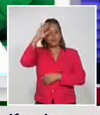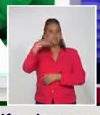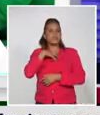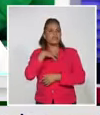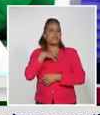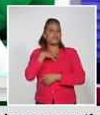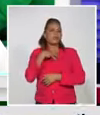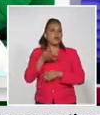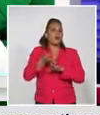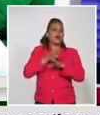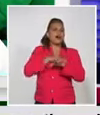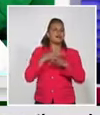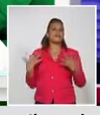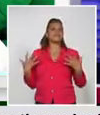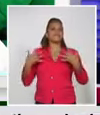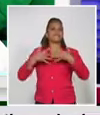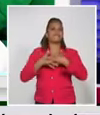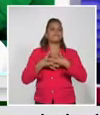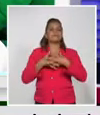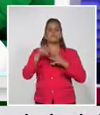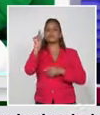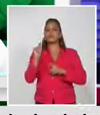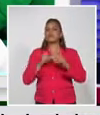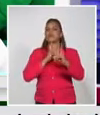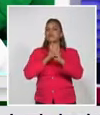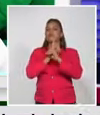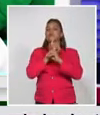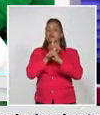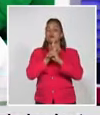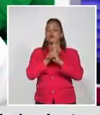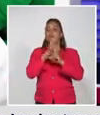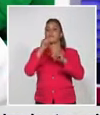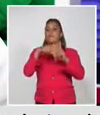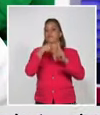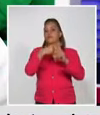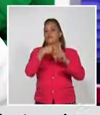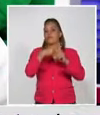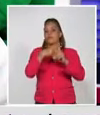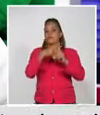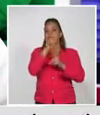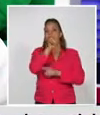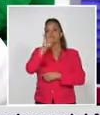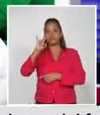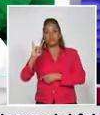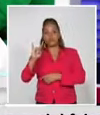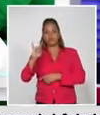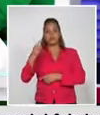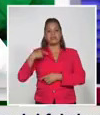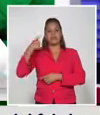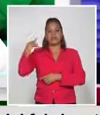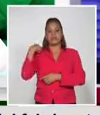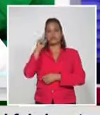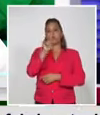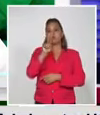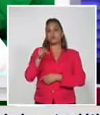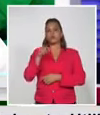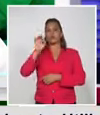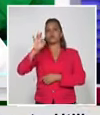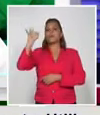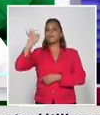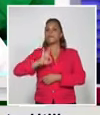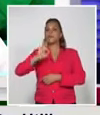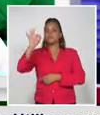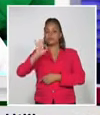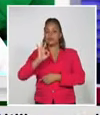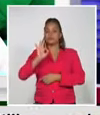relación contacto con un caso inconfirmado. 19 de los diagnosticados ayer, el 1,8%,